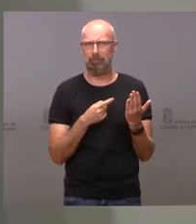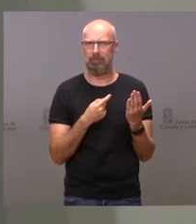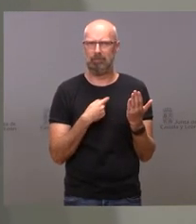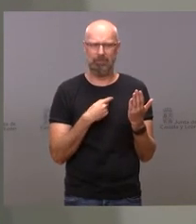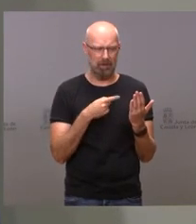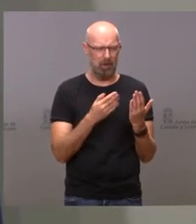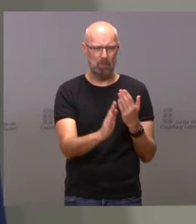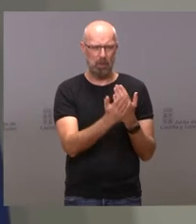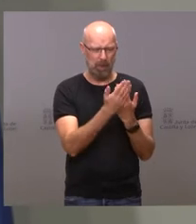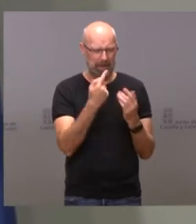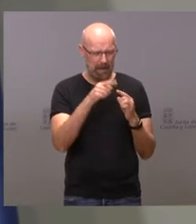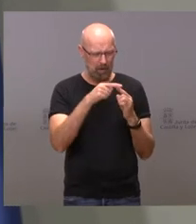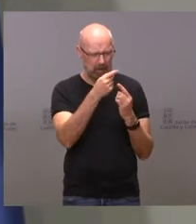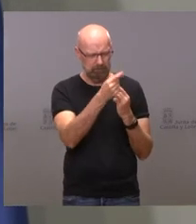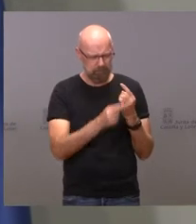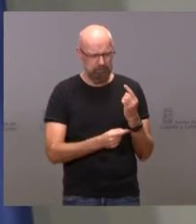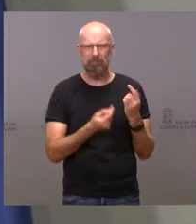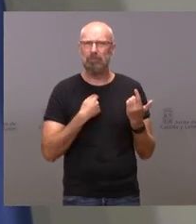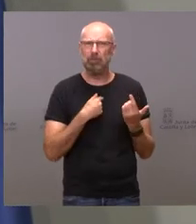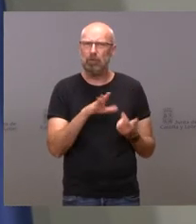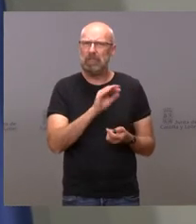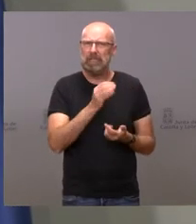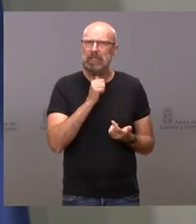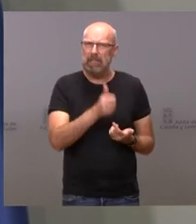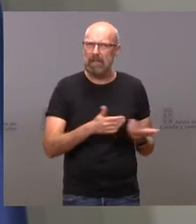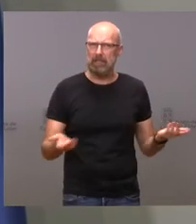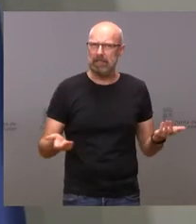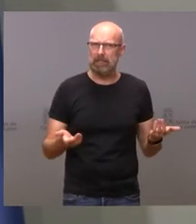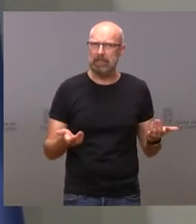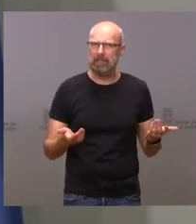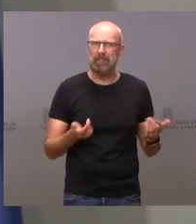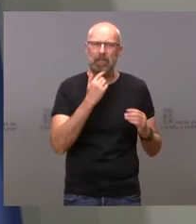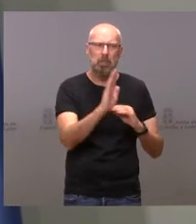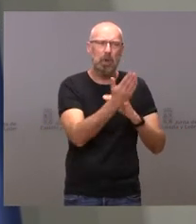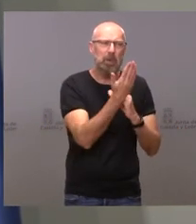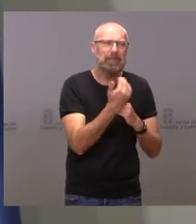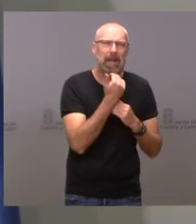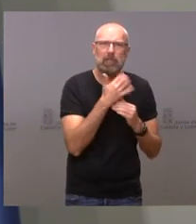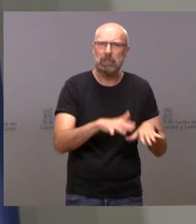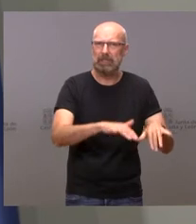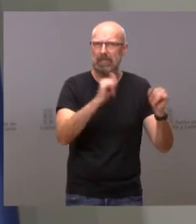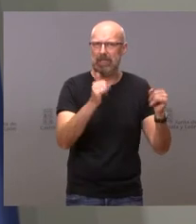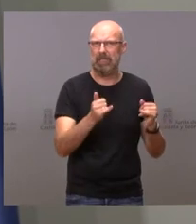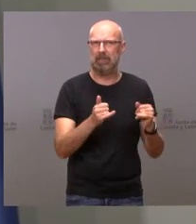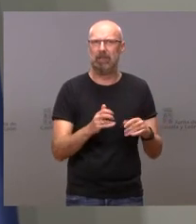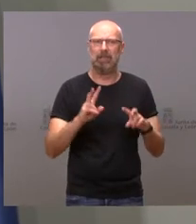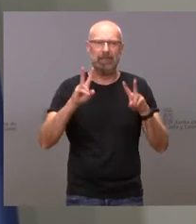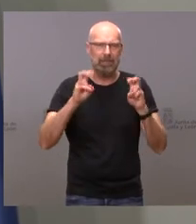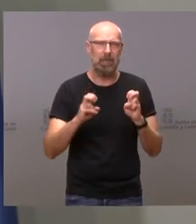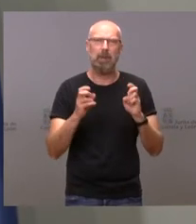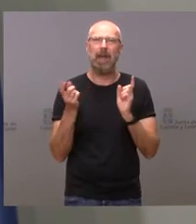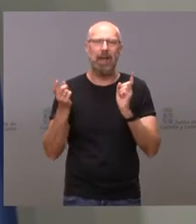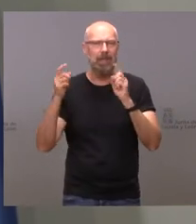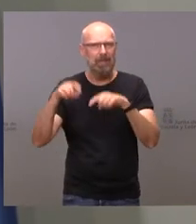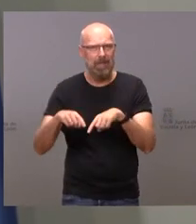propone ahí en concreto. Sigo sin saber qué se propone con respecto a las frecuentaciones, a la cita, al papel